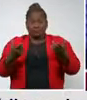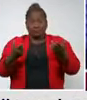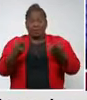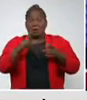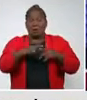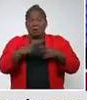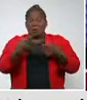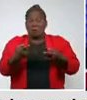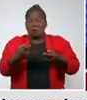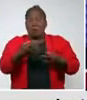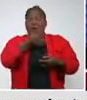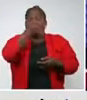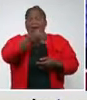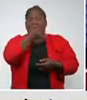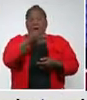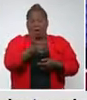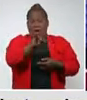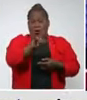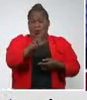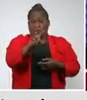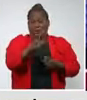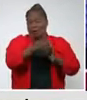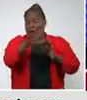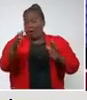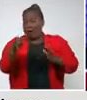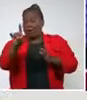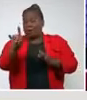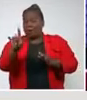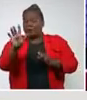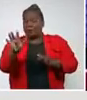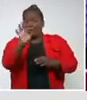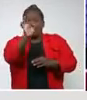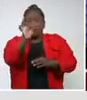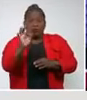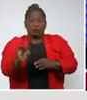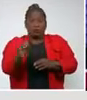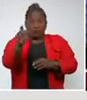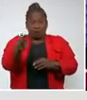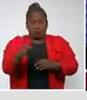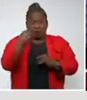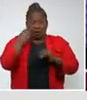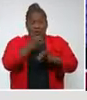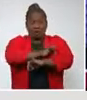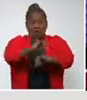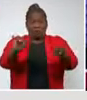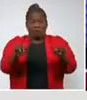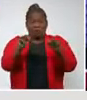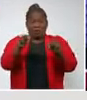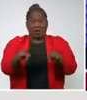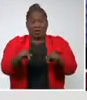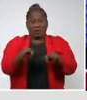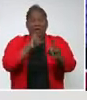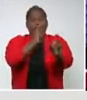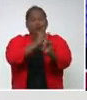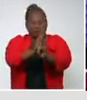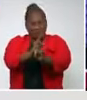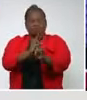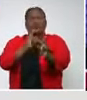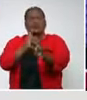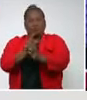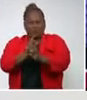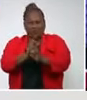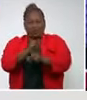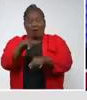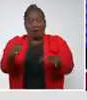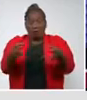el 93 y el 95% de los casos que informamos aquí diariamente, ¿de dónde salen? De los contactos. Entonces, ¿es un grupo que